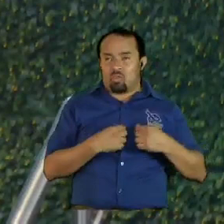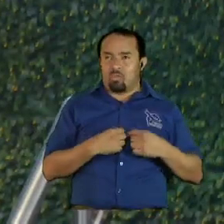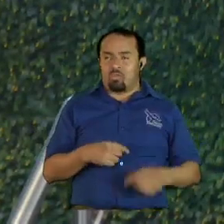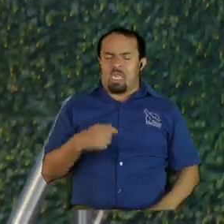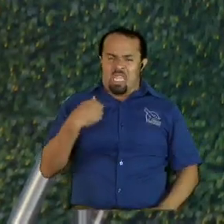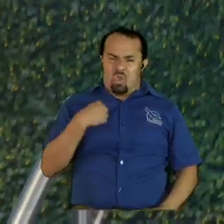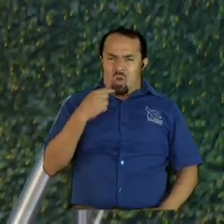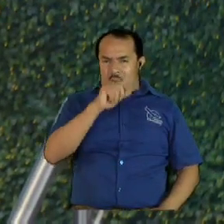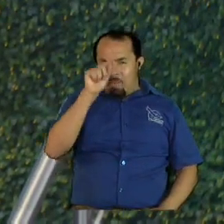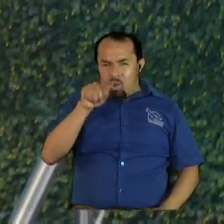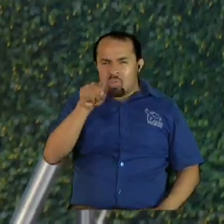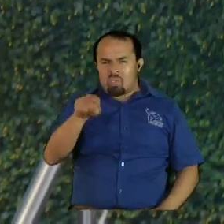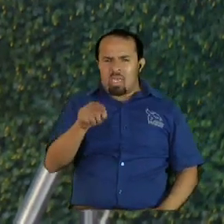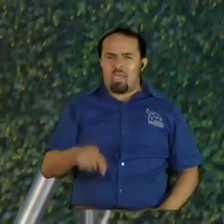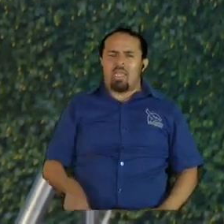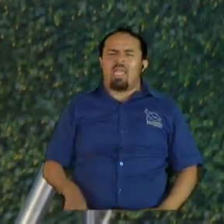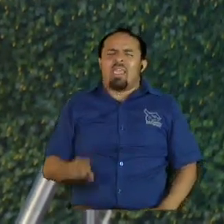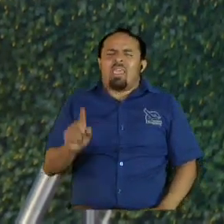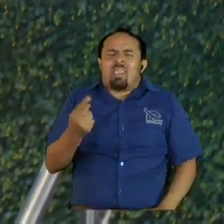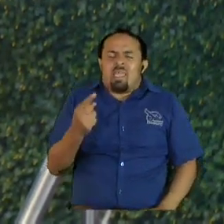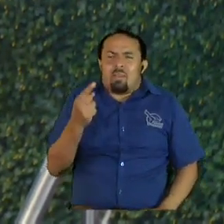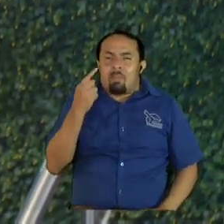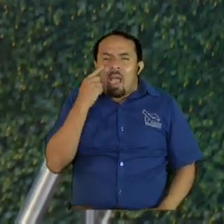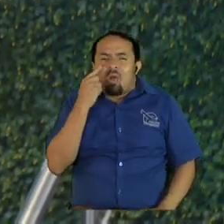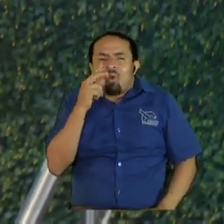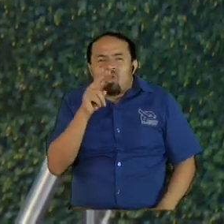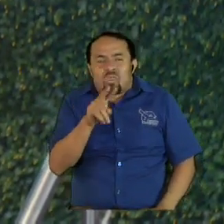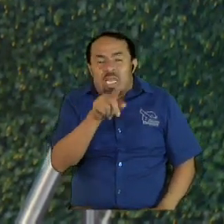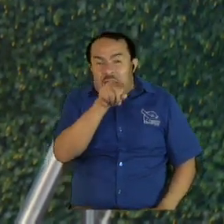Y yo le pregunto a usted, ¿quién va a conocer ese corazón?